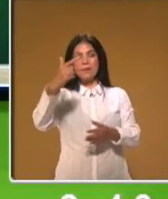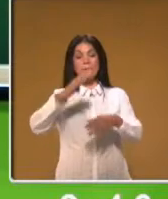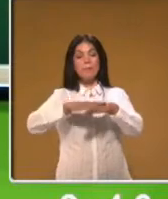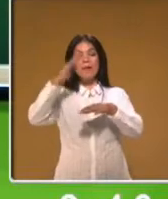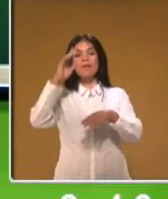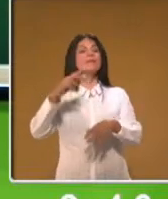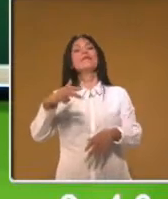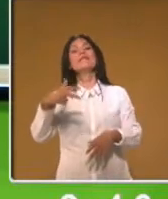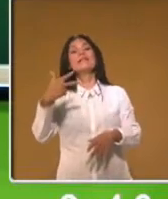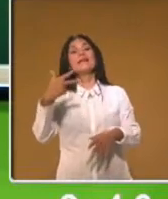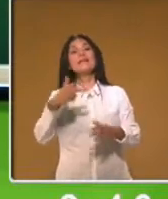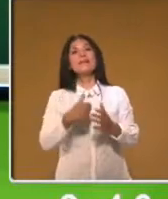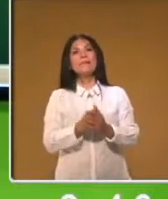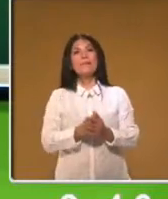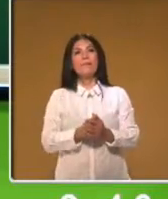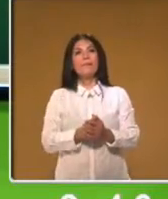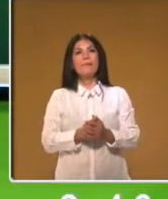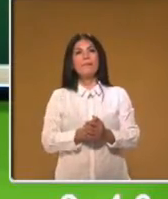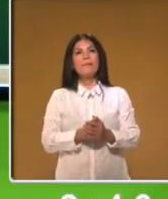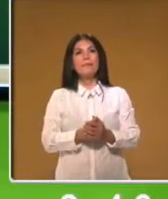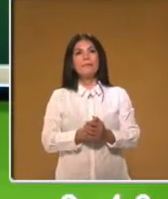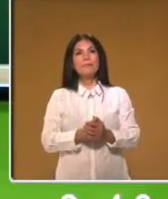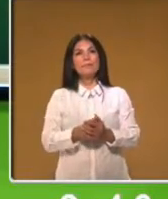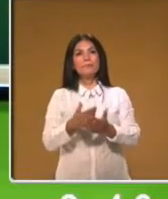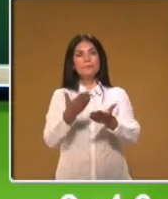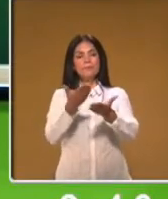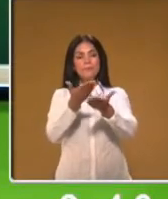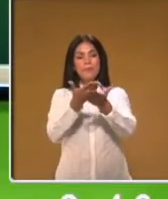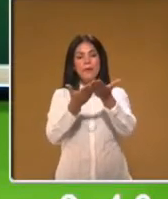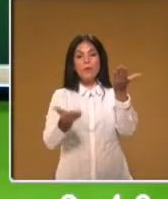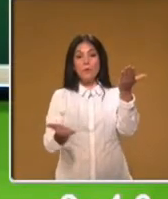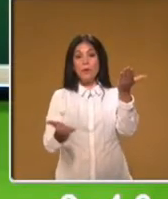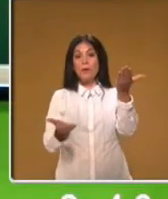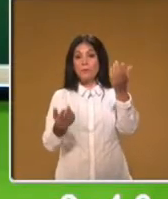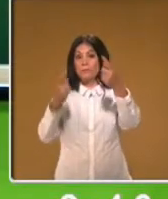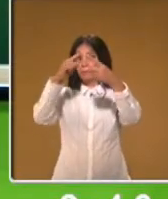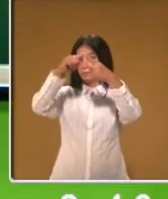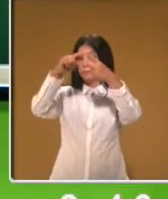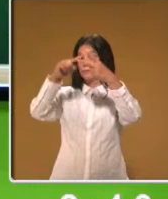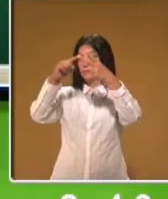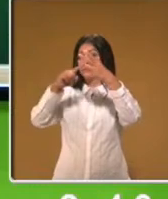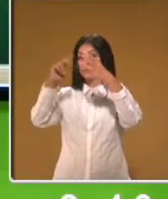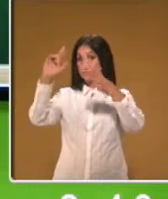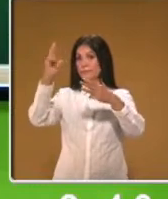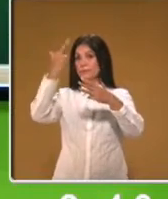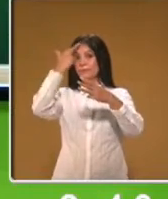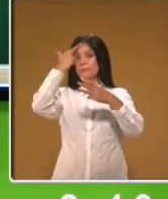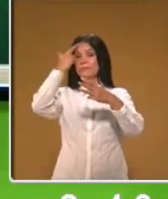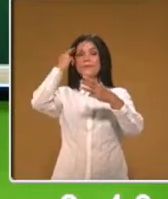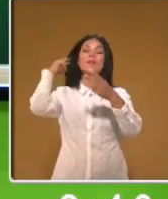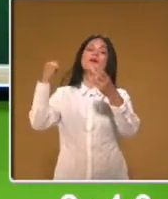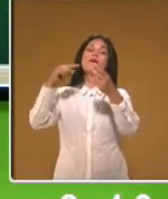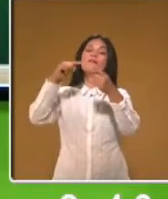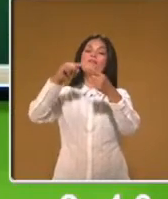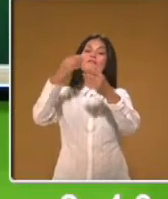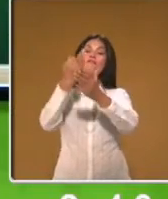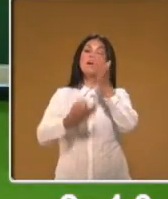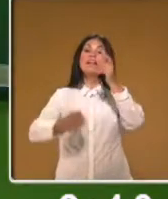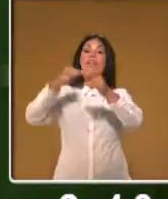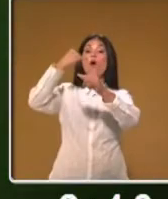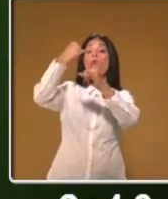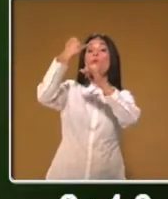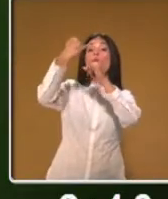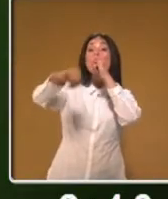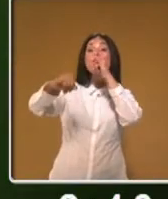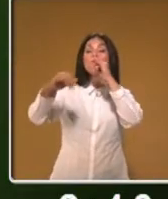correcto. Para finalizar con este repaso de los tres métodos, vamos a ver este último método, que es el método de igualación. Está muy